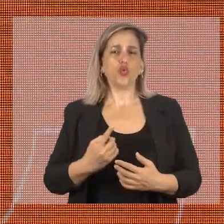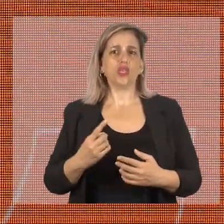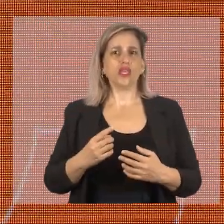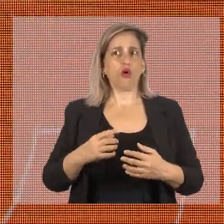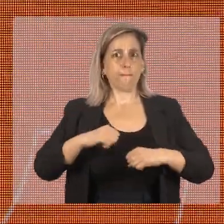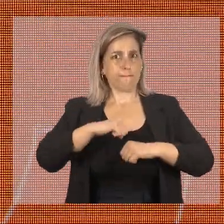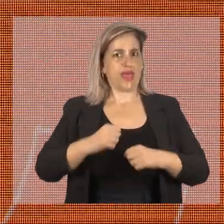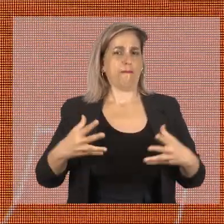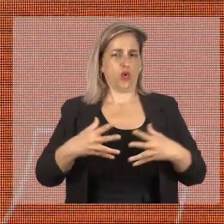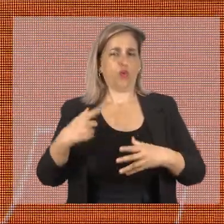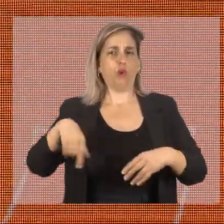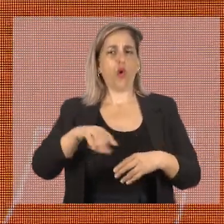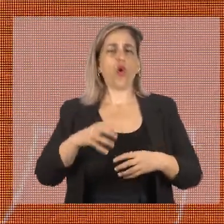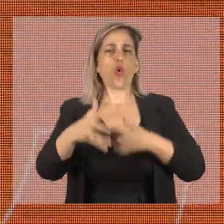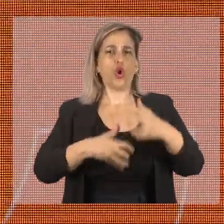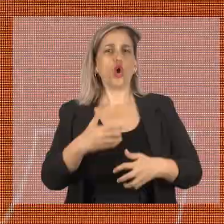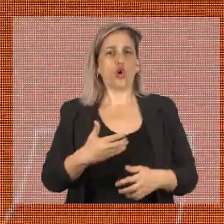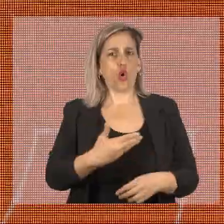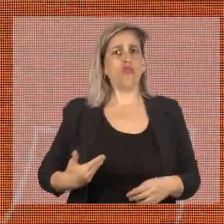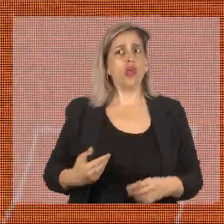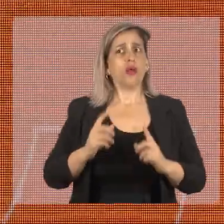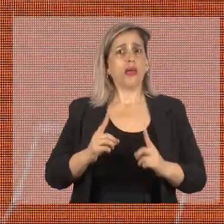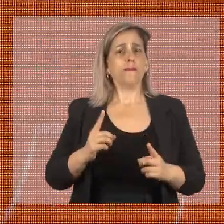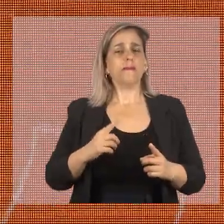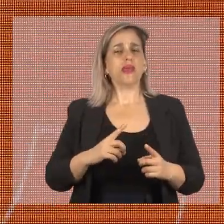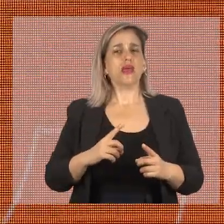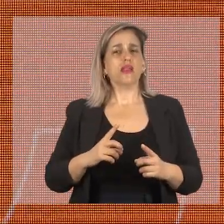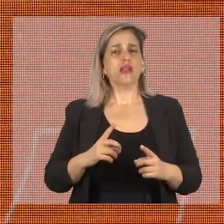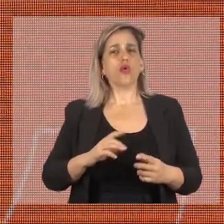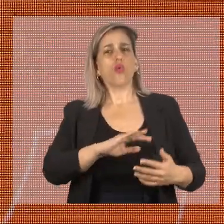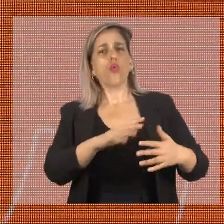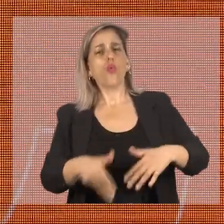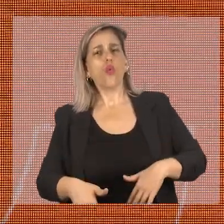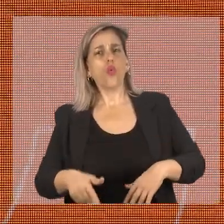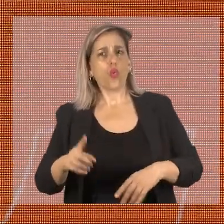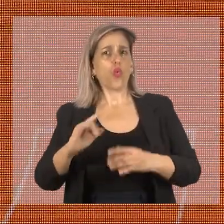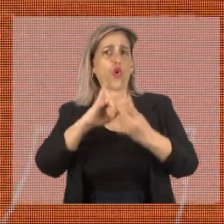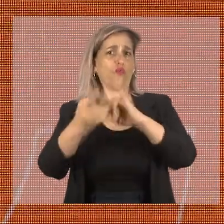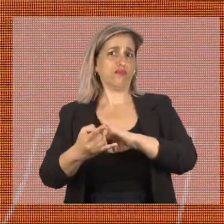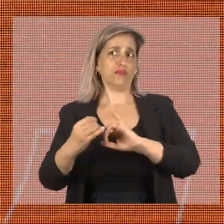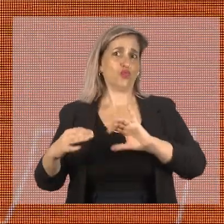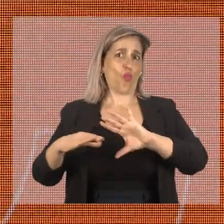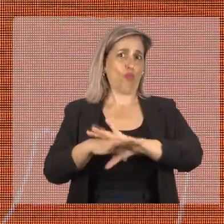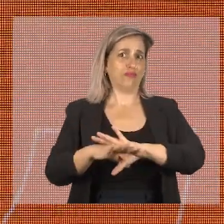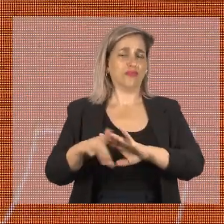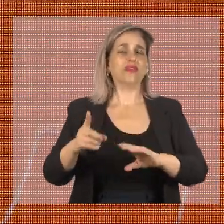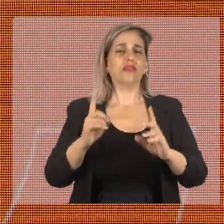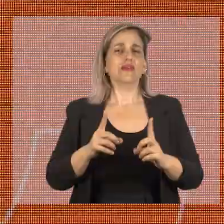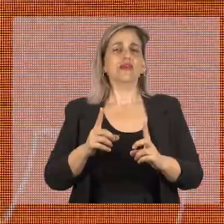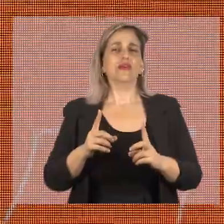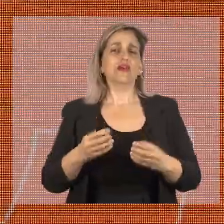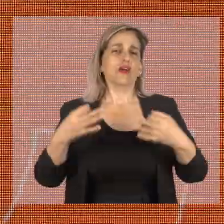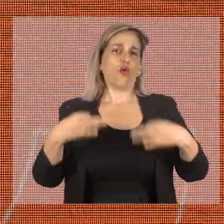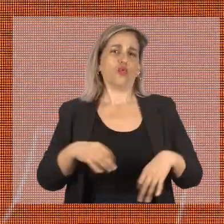este caso con los miembros de la coalición, sino además un correlato en el Parlamento. De